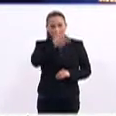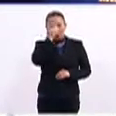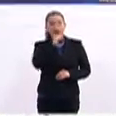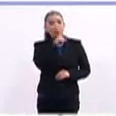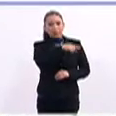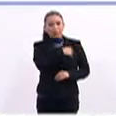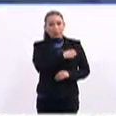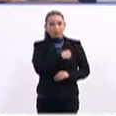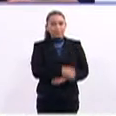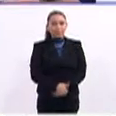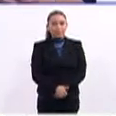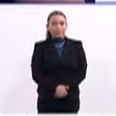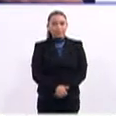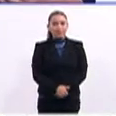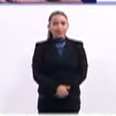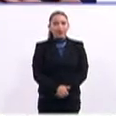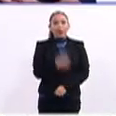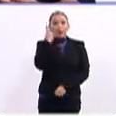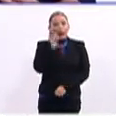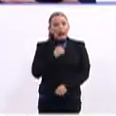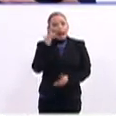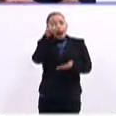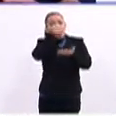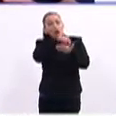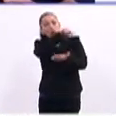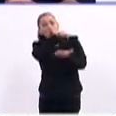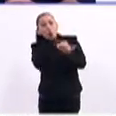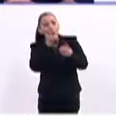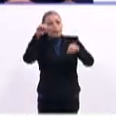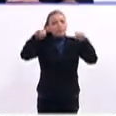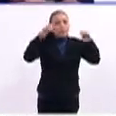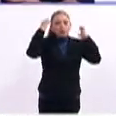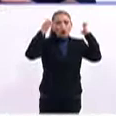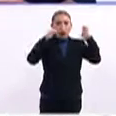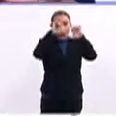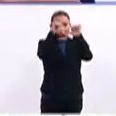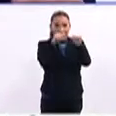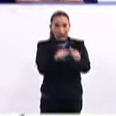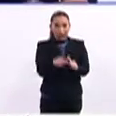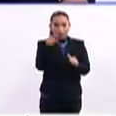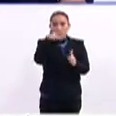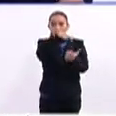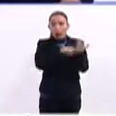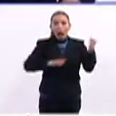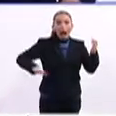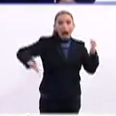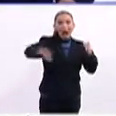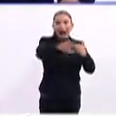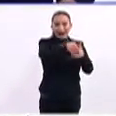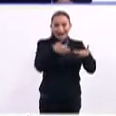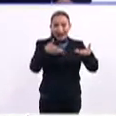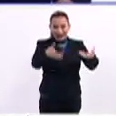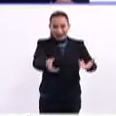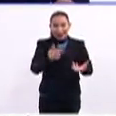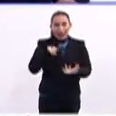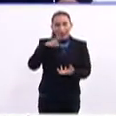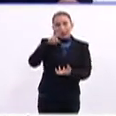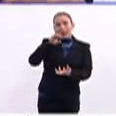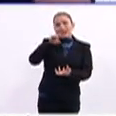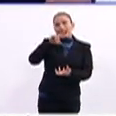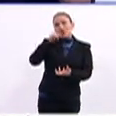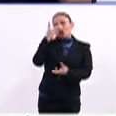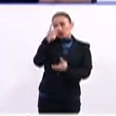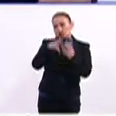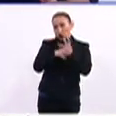de mi hija. Para intervenir un espacio y exponer una obra de arte en un sitio público, Rivelino tiene dos